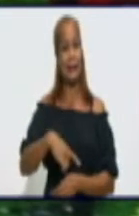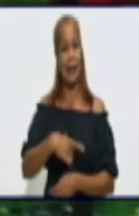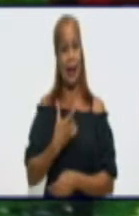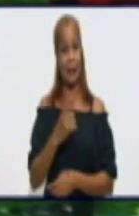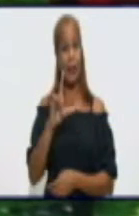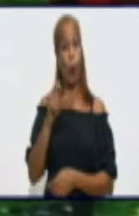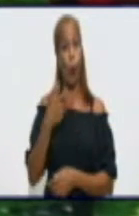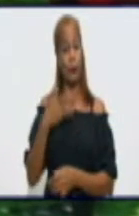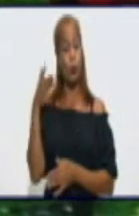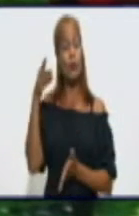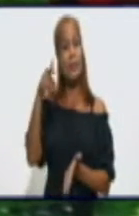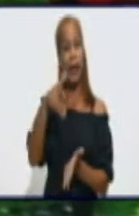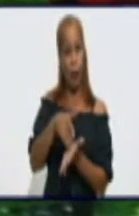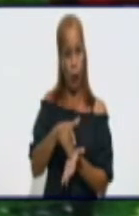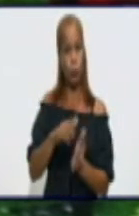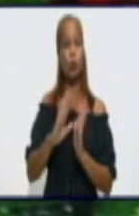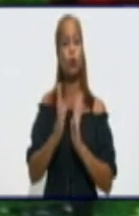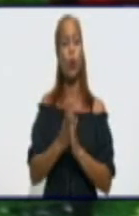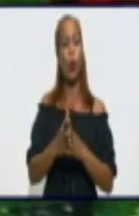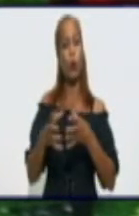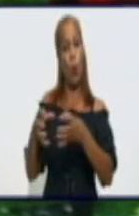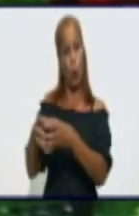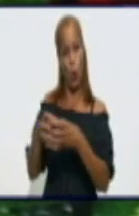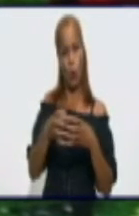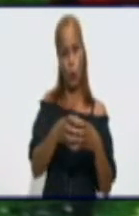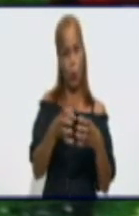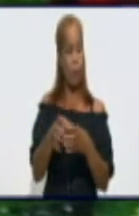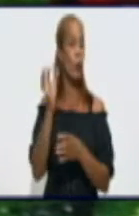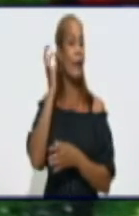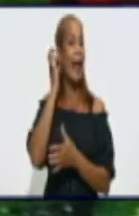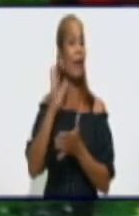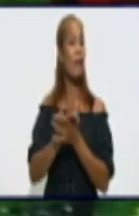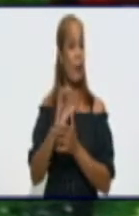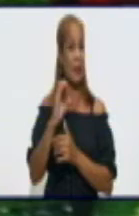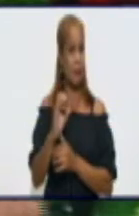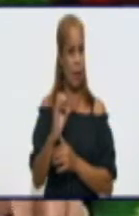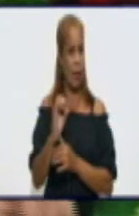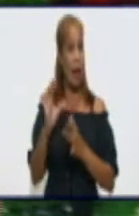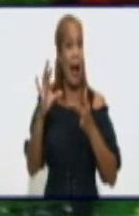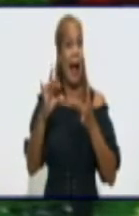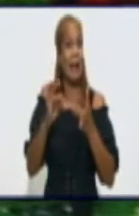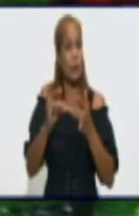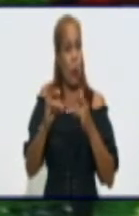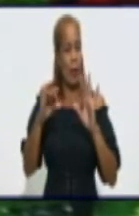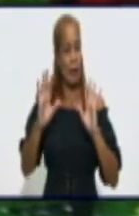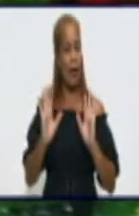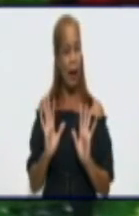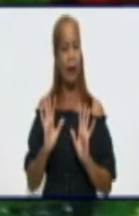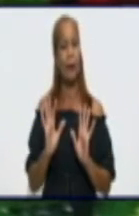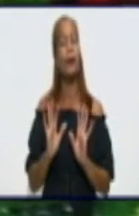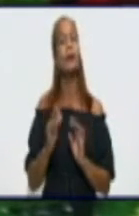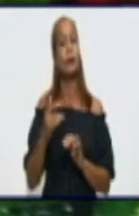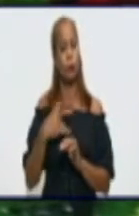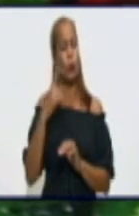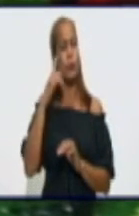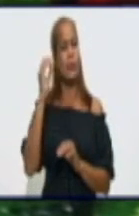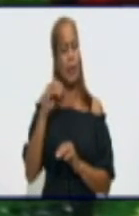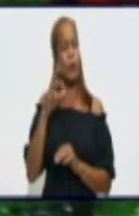la comitiva de la Federación de Mujeres Cubanas. Fue casual, yo estaba allí en el momento que ustedes